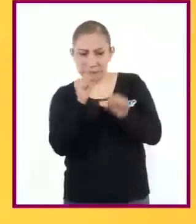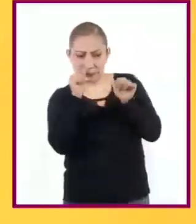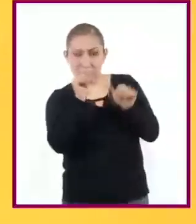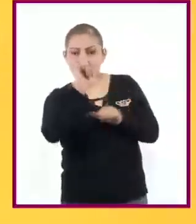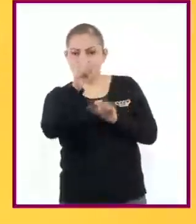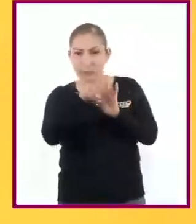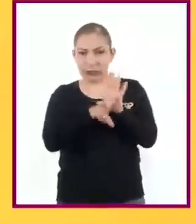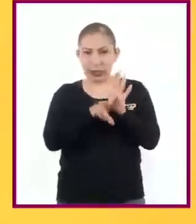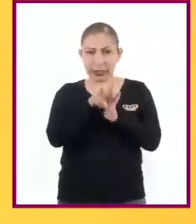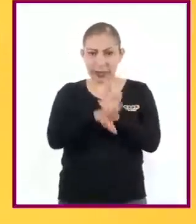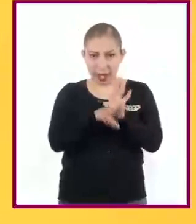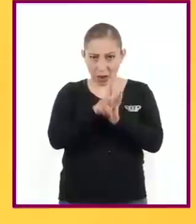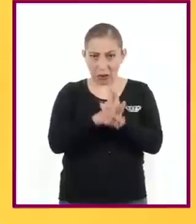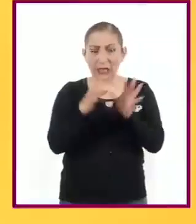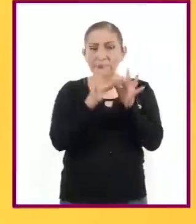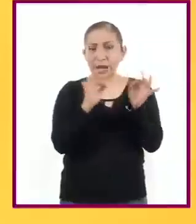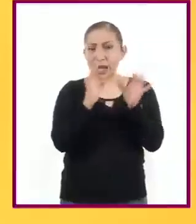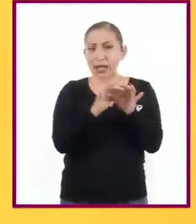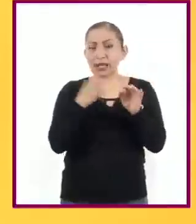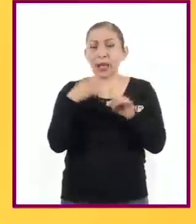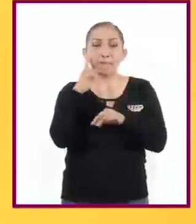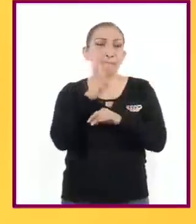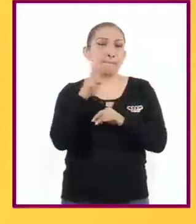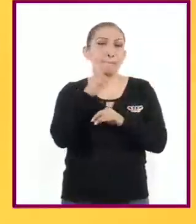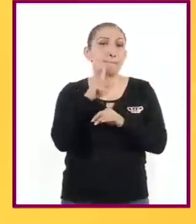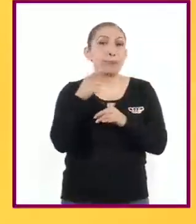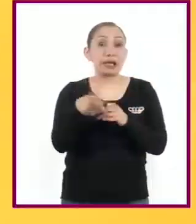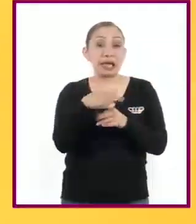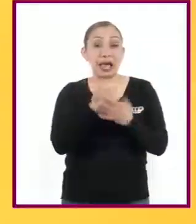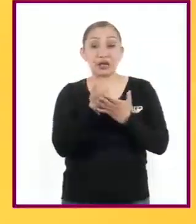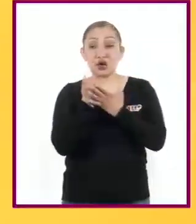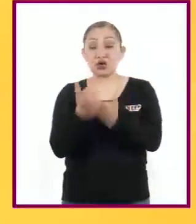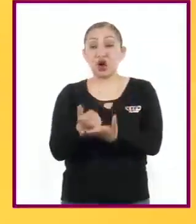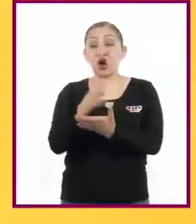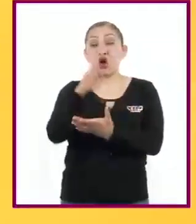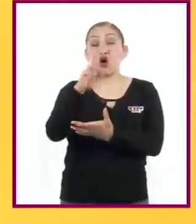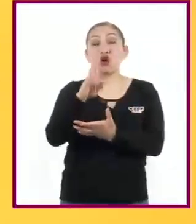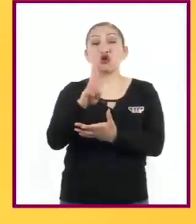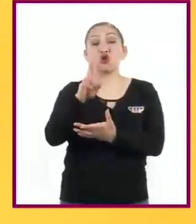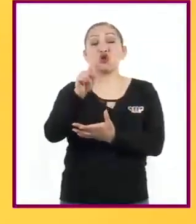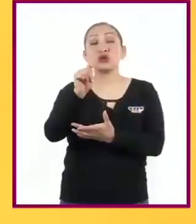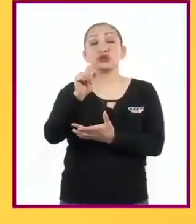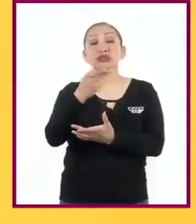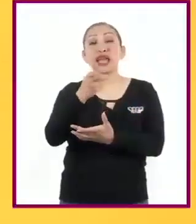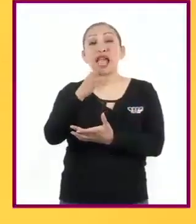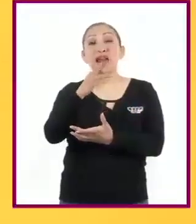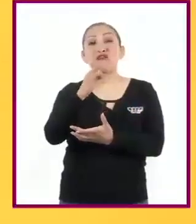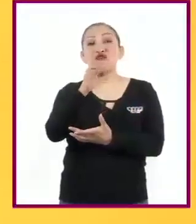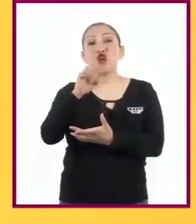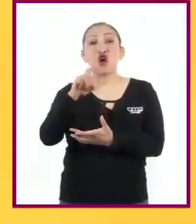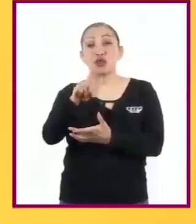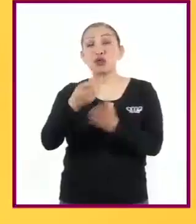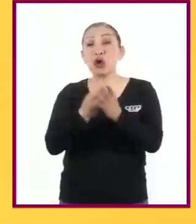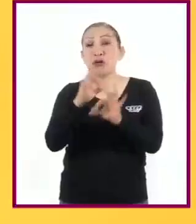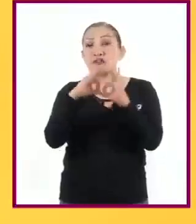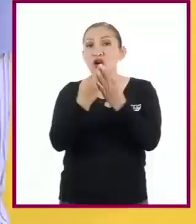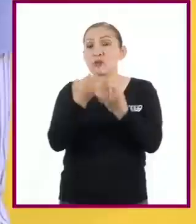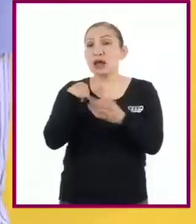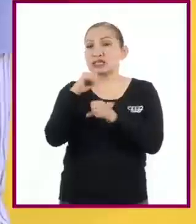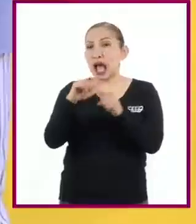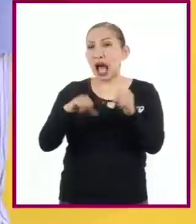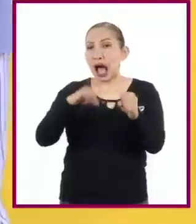el siguiente video que describe el experimento que le permitió a Rutherford deducir nuevas características del